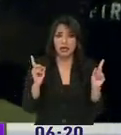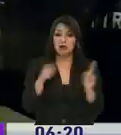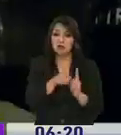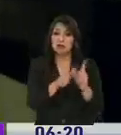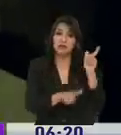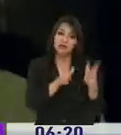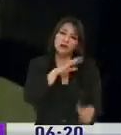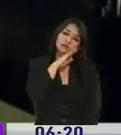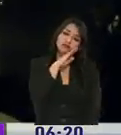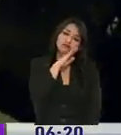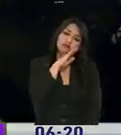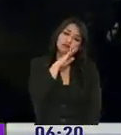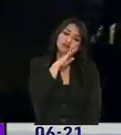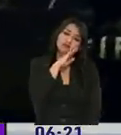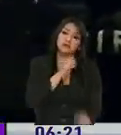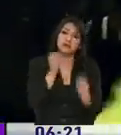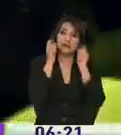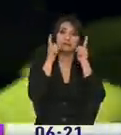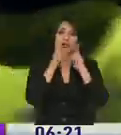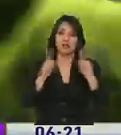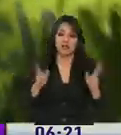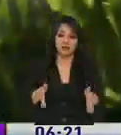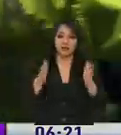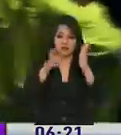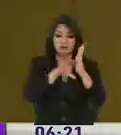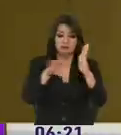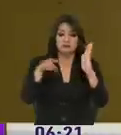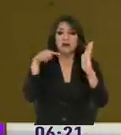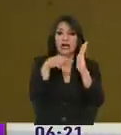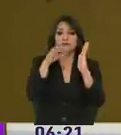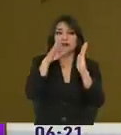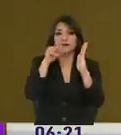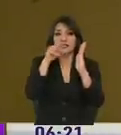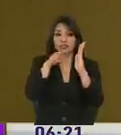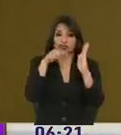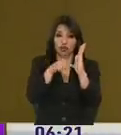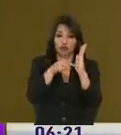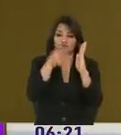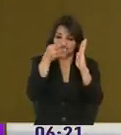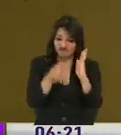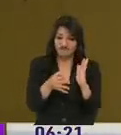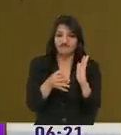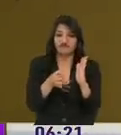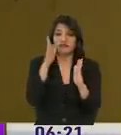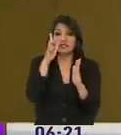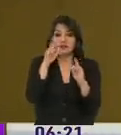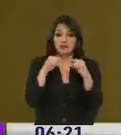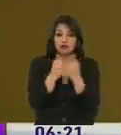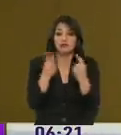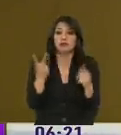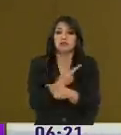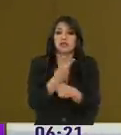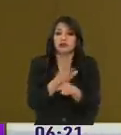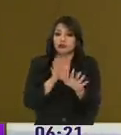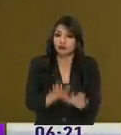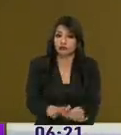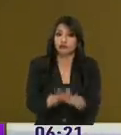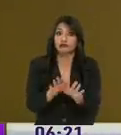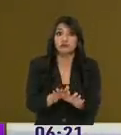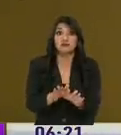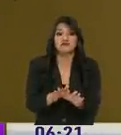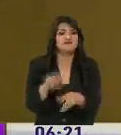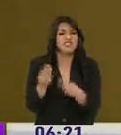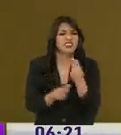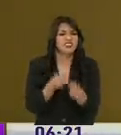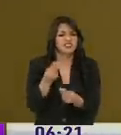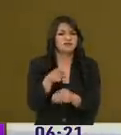quien buscaban. En la segunda planta de esta casa dormía Fabricio Colón Pico, presunto cabecilla de una organización delictiva que sería